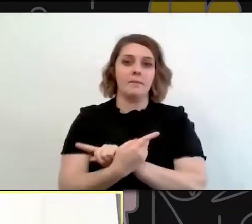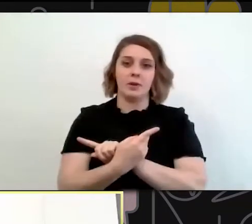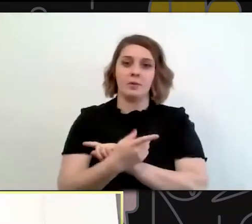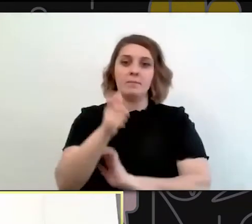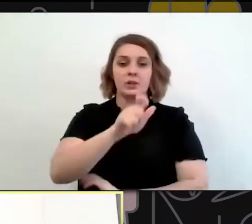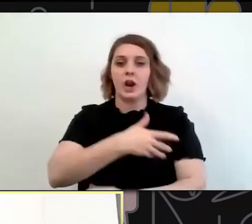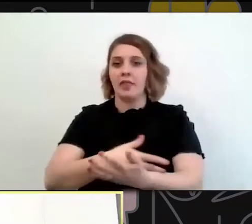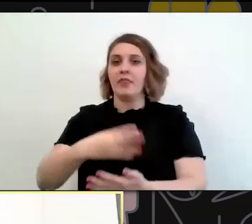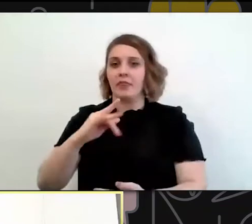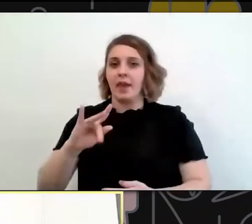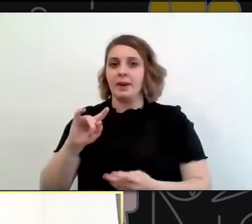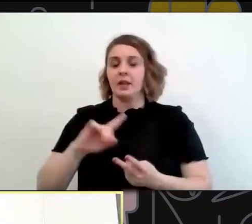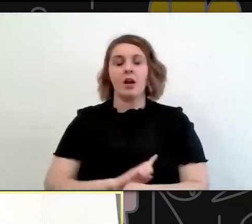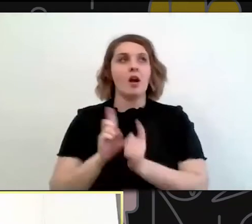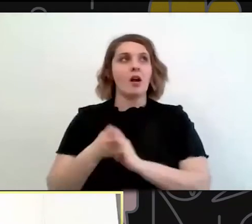diabetes,